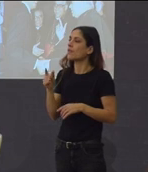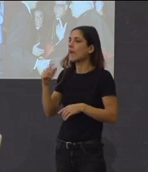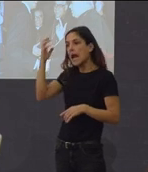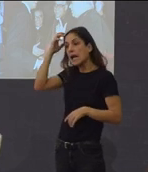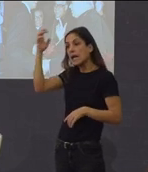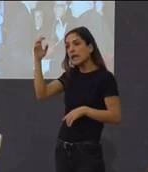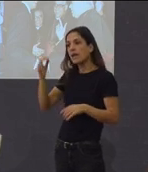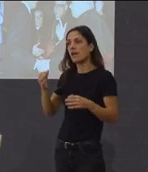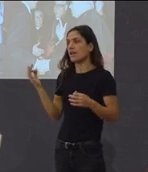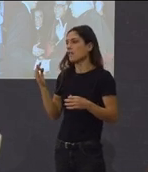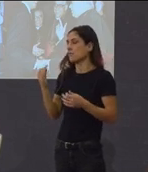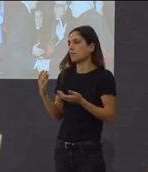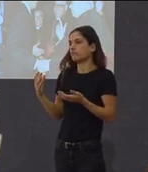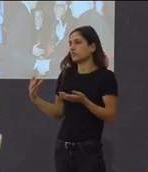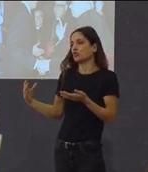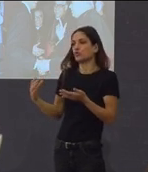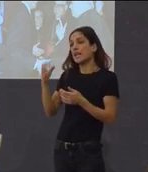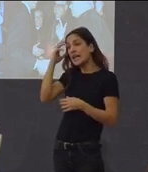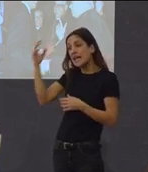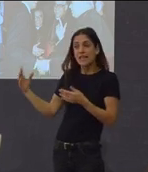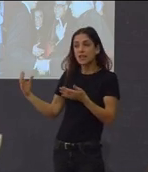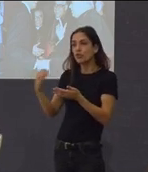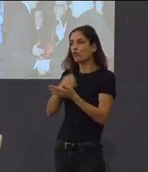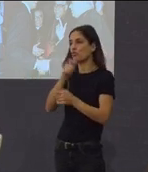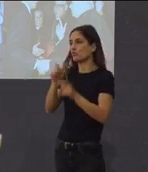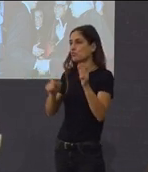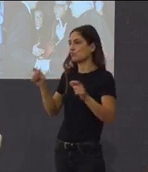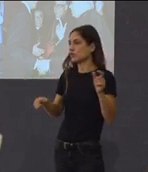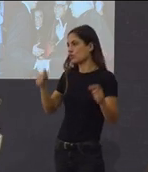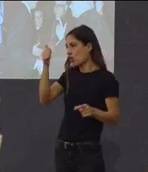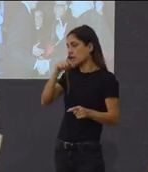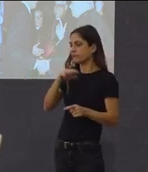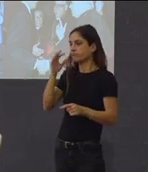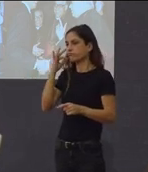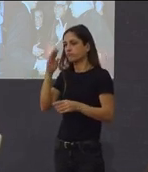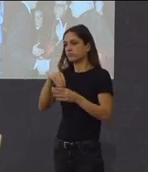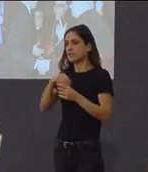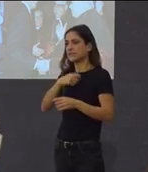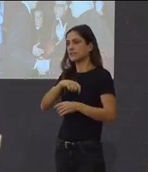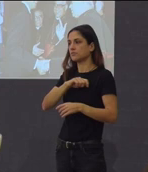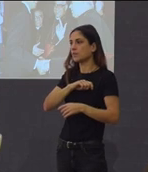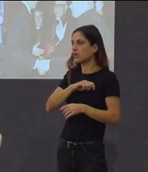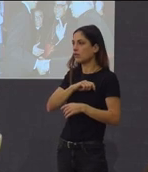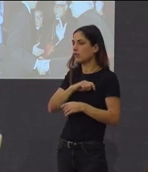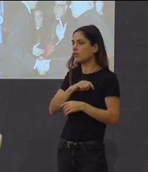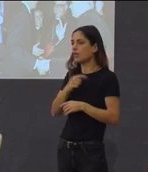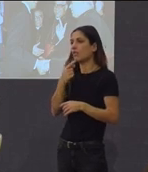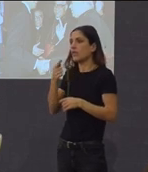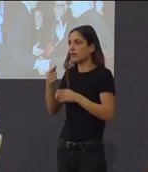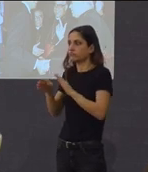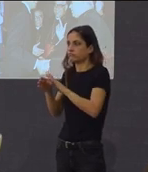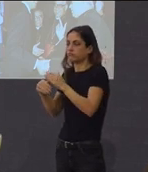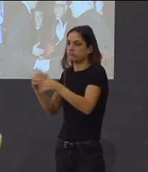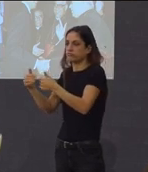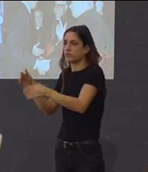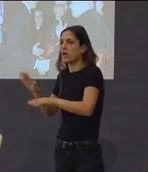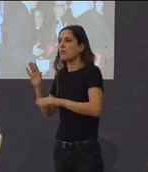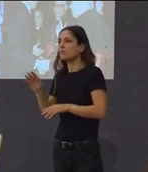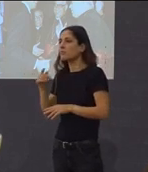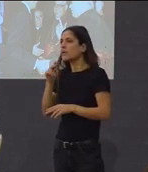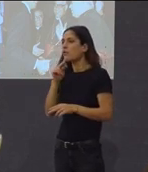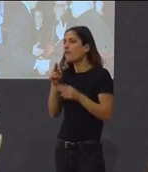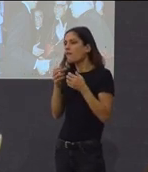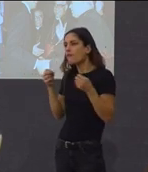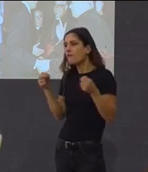ser rei de todos os españóis. Di máis cousas, pero esa frase de tens que ser rei de todos os españóis abre